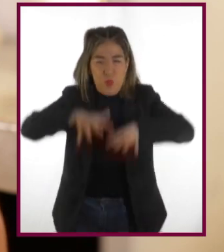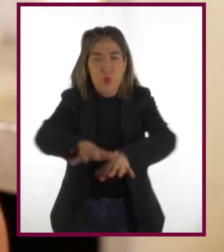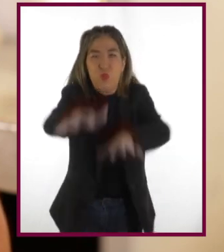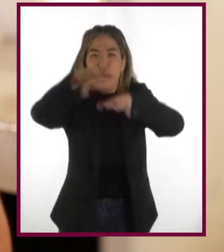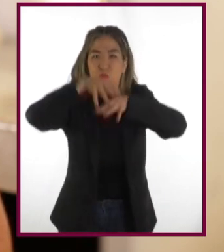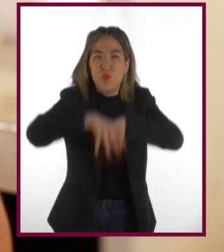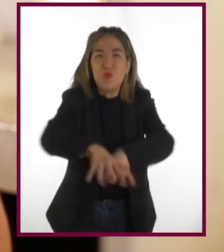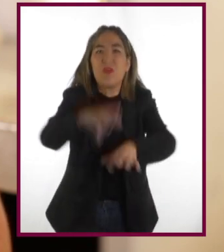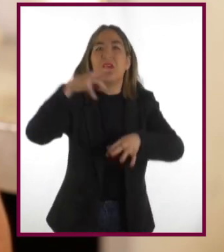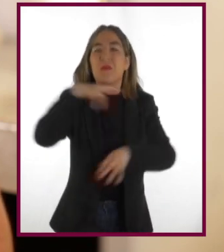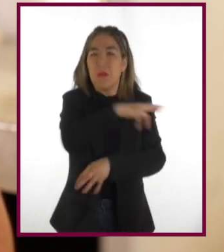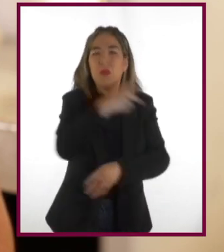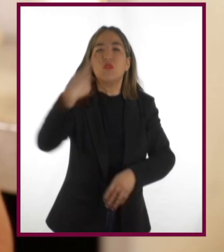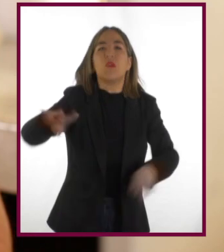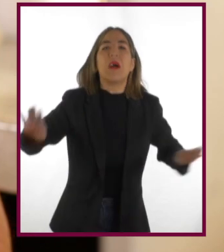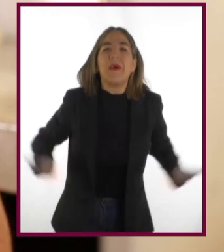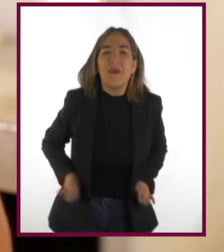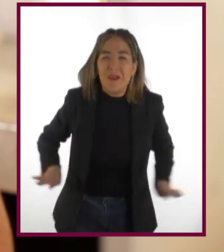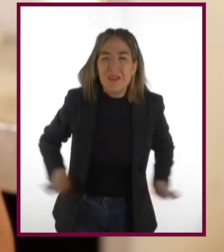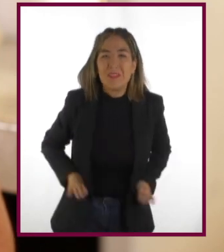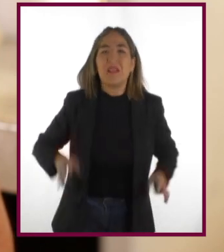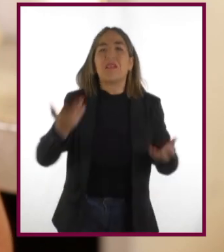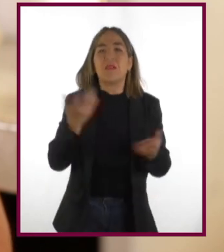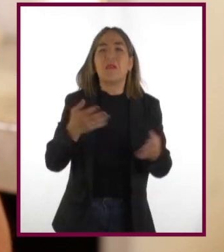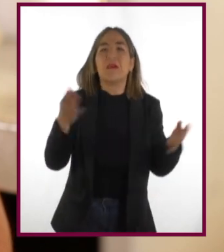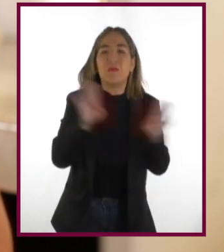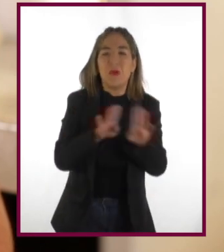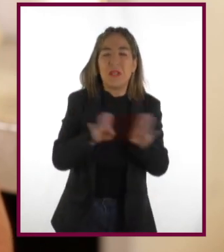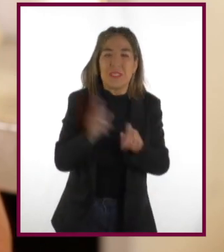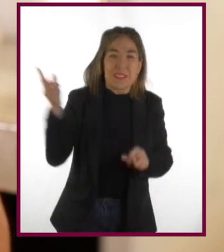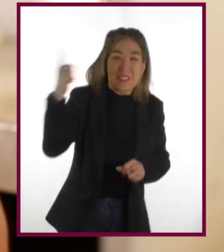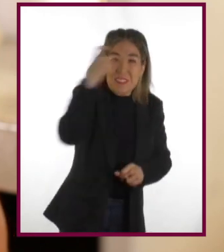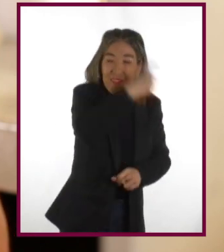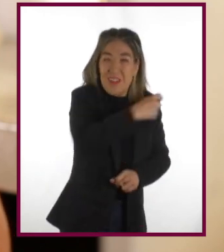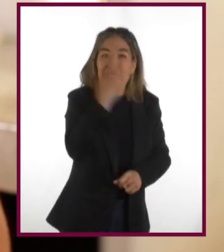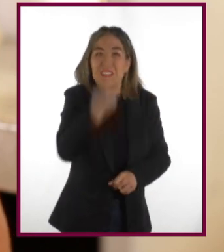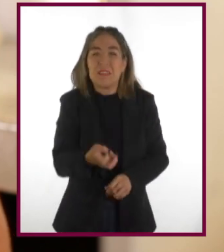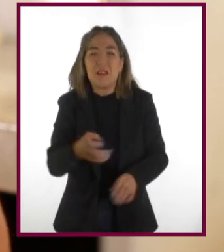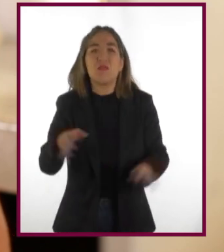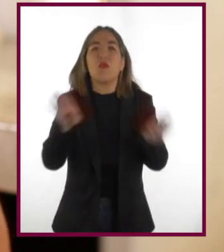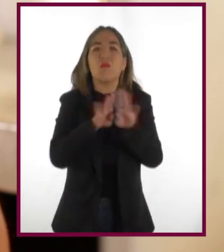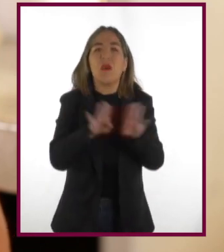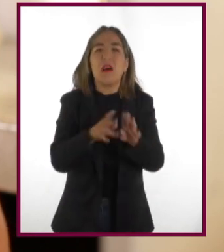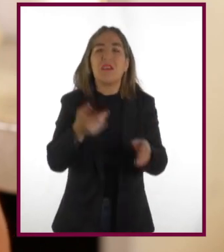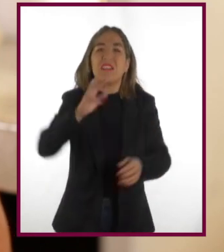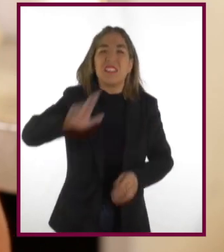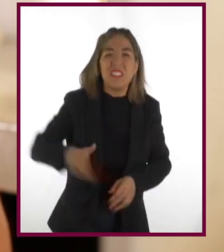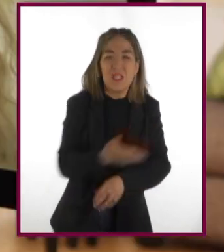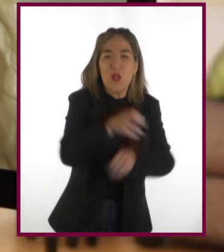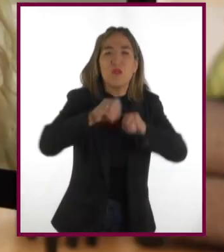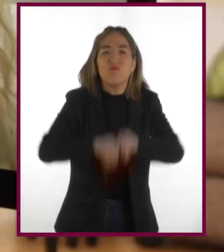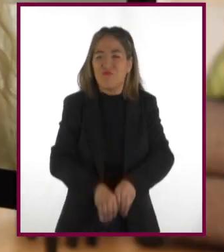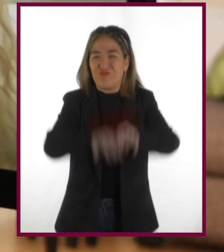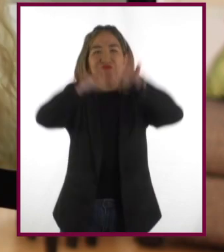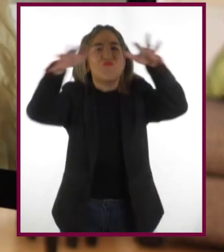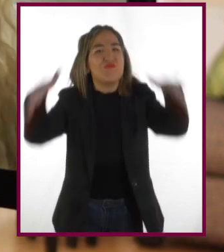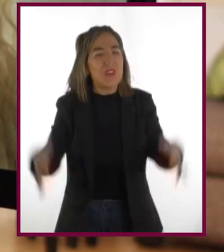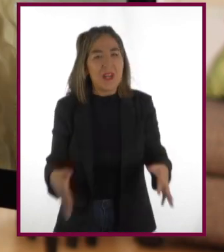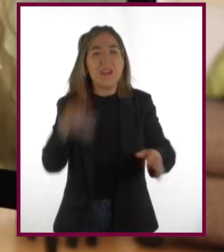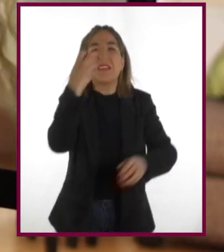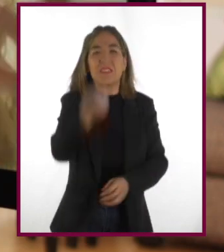entonces caracterizar cuáles son los tirantes críticos que determinan su desbordamiento